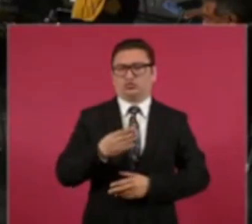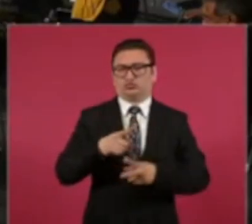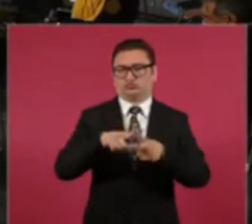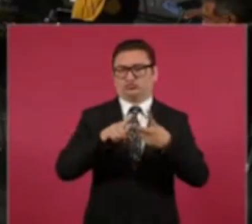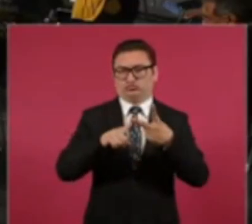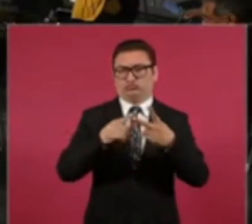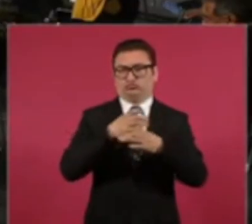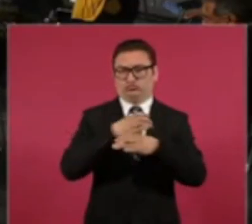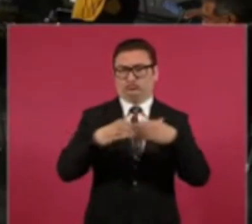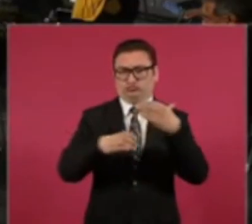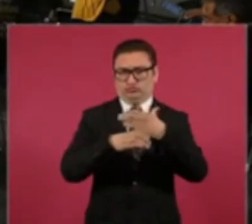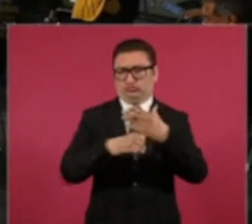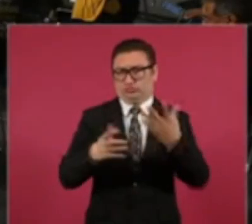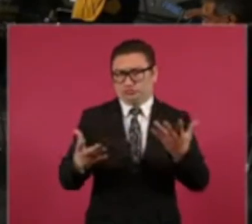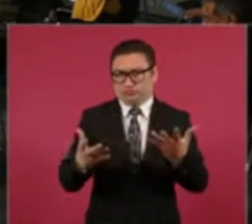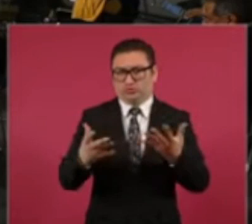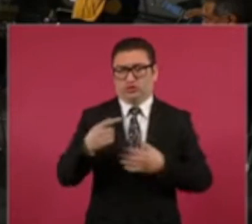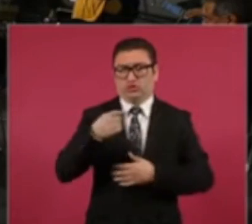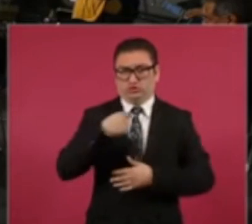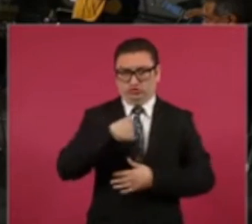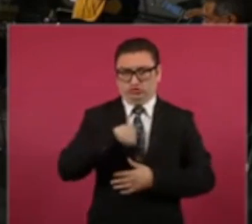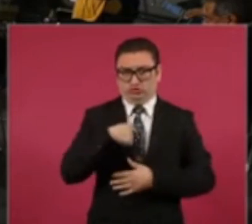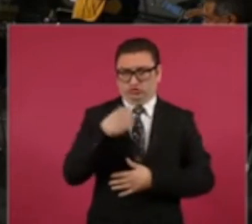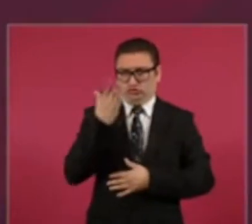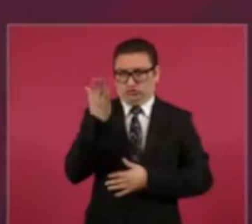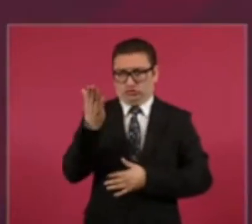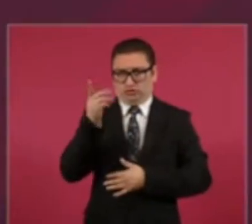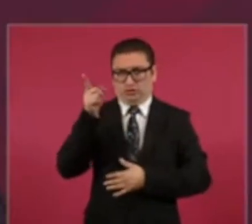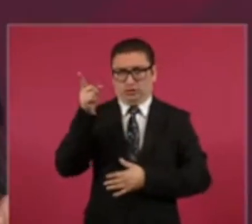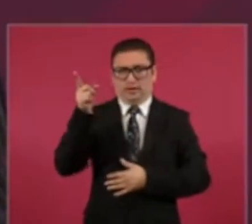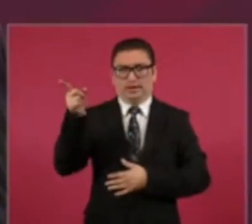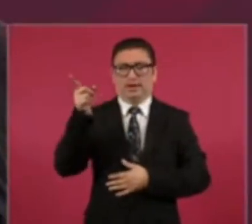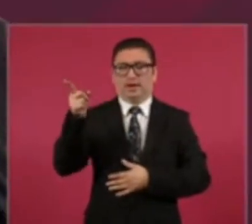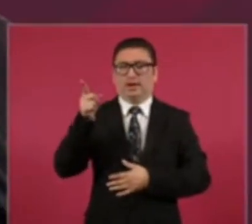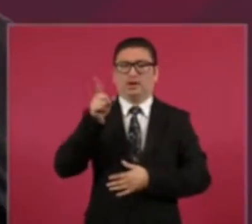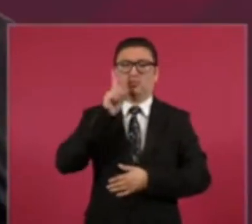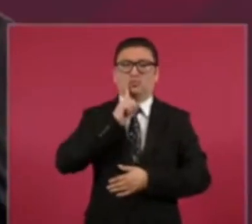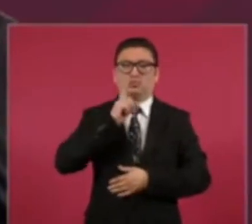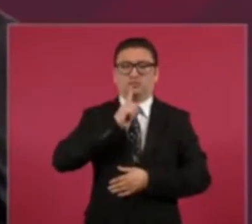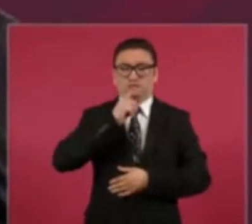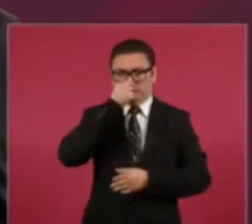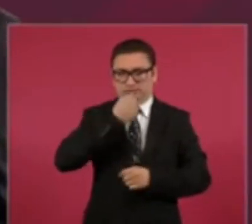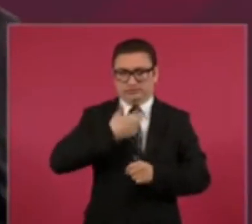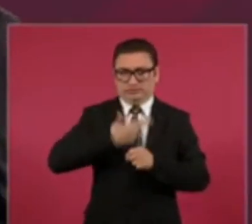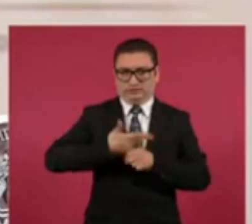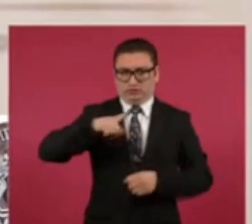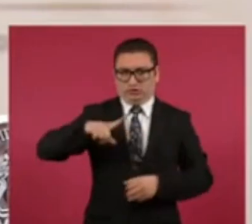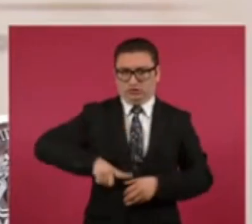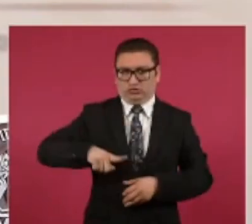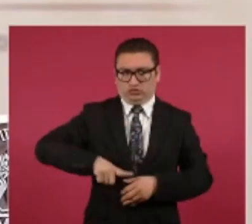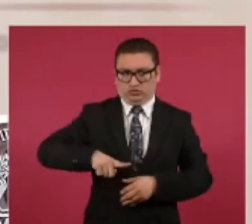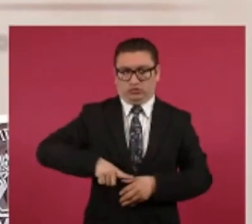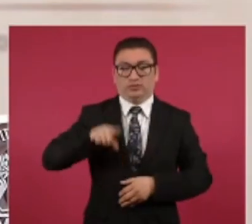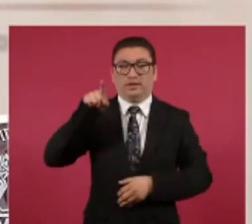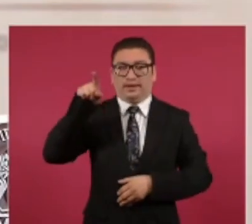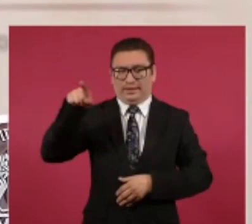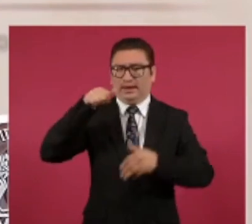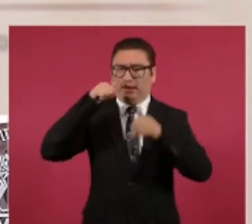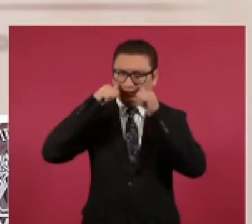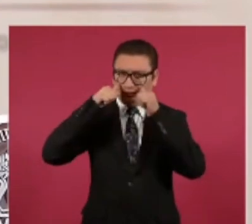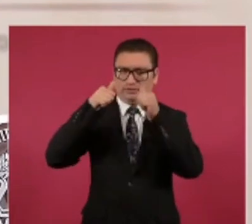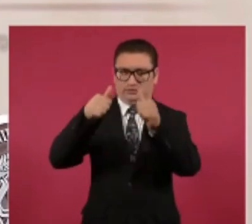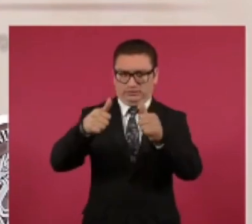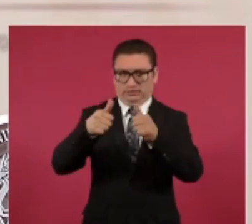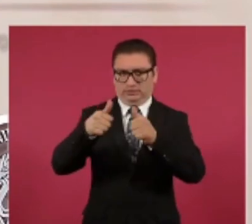cosas este yo le voy a pedir a la secretaria de gobernación que se atienda